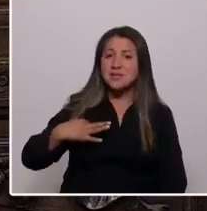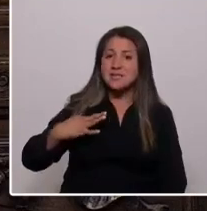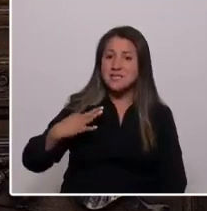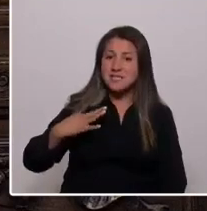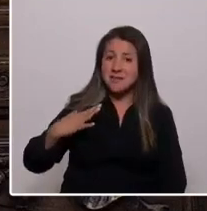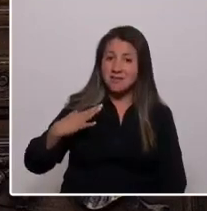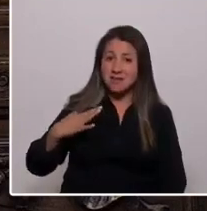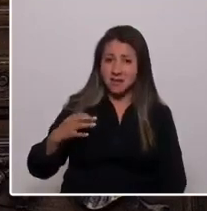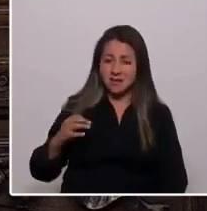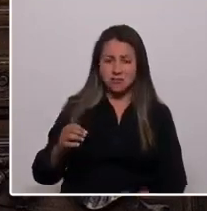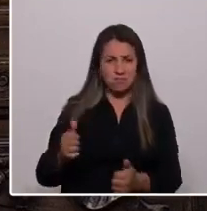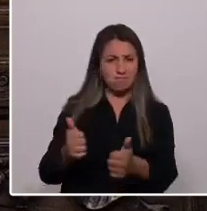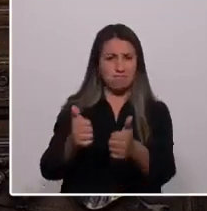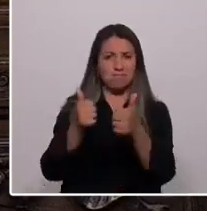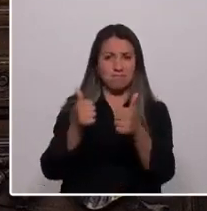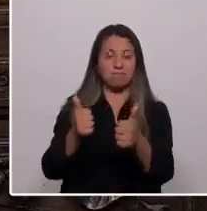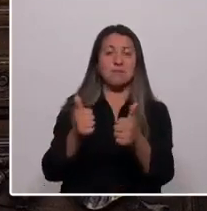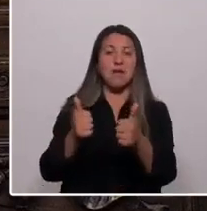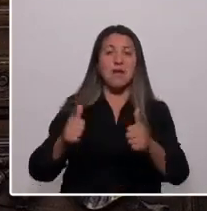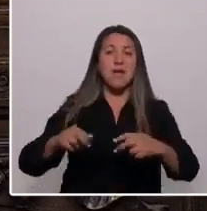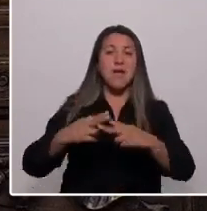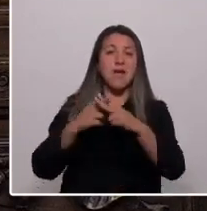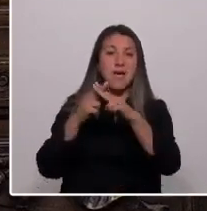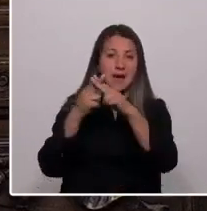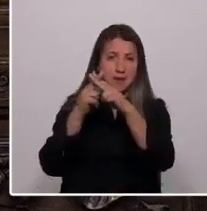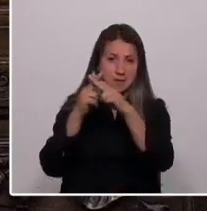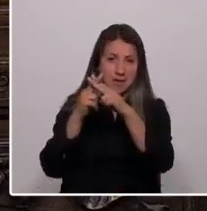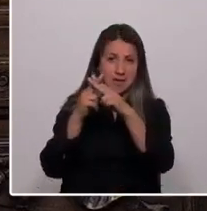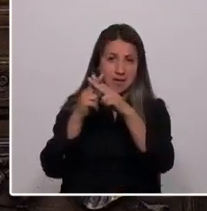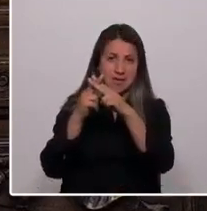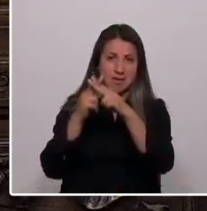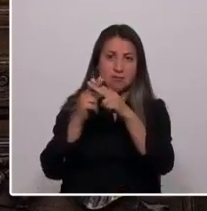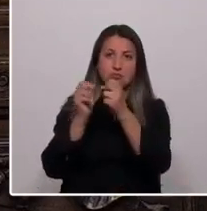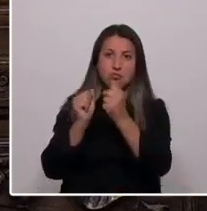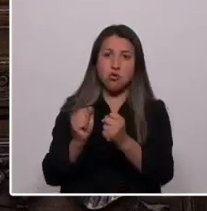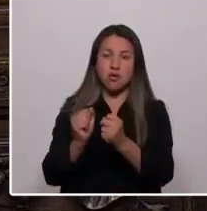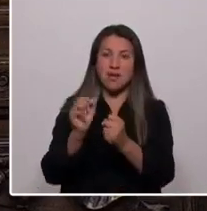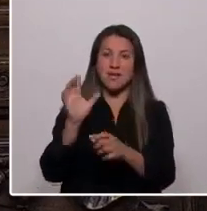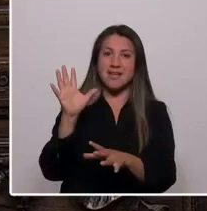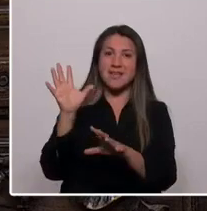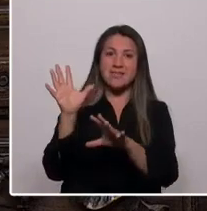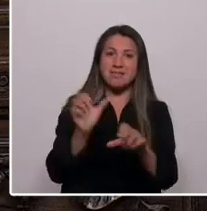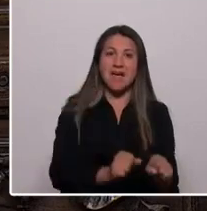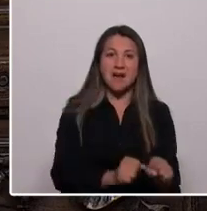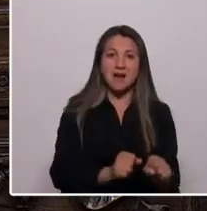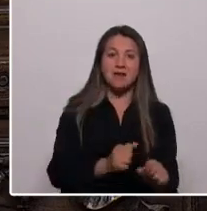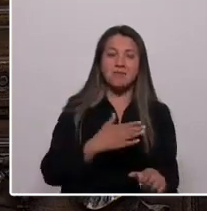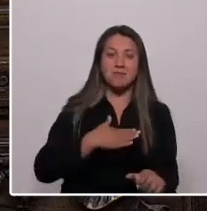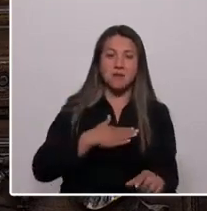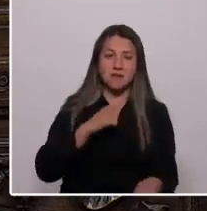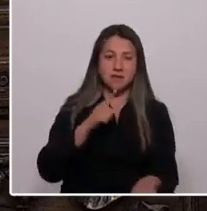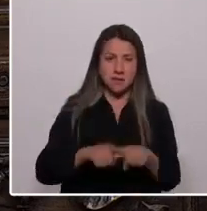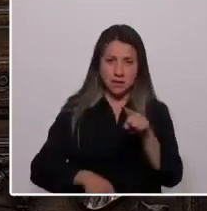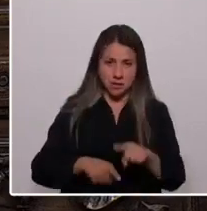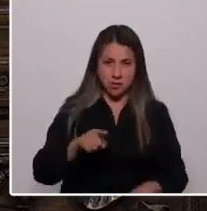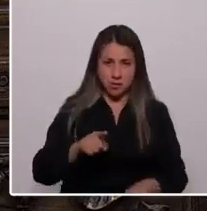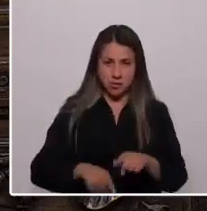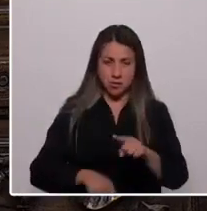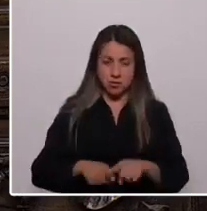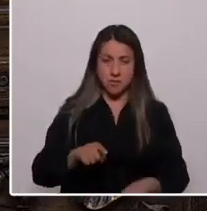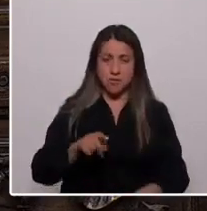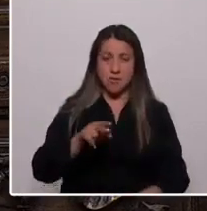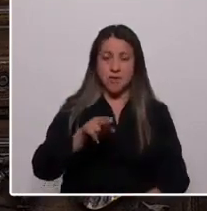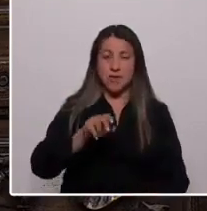herramienta de apropiación de nuestro territorio el reino león lo